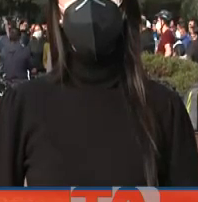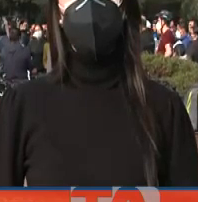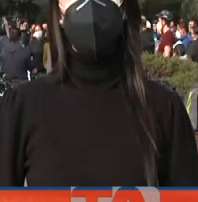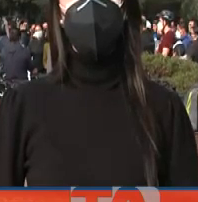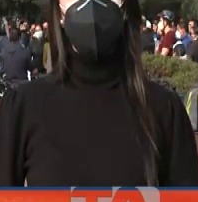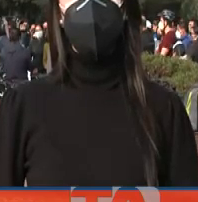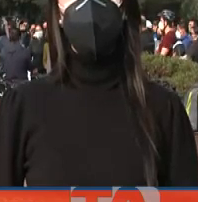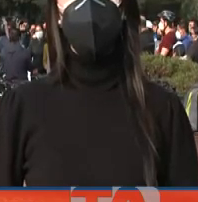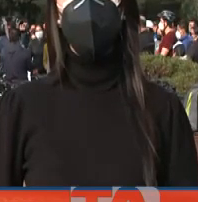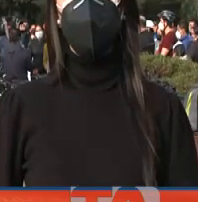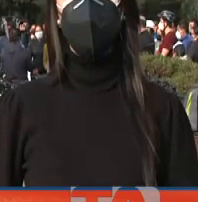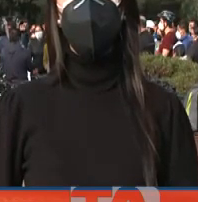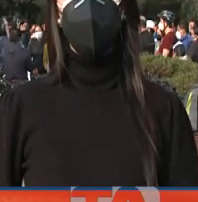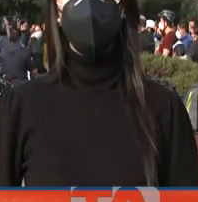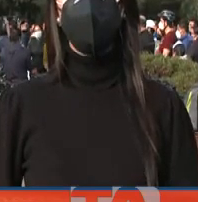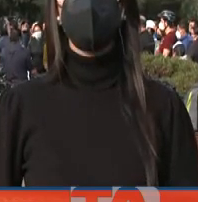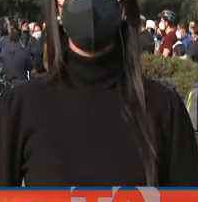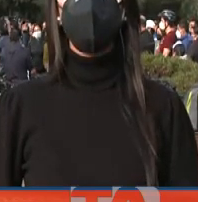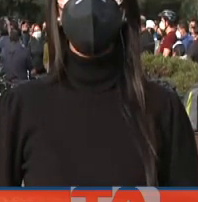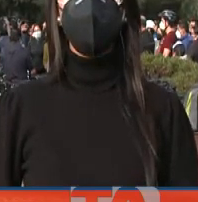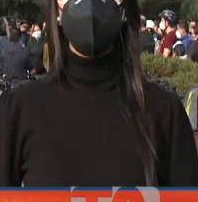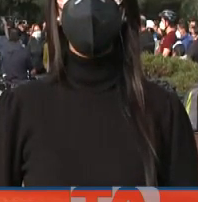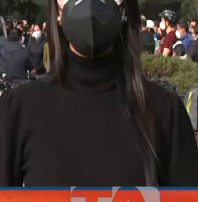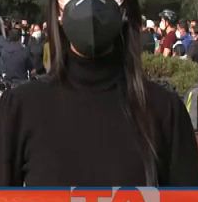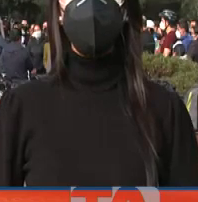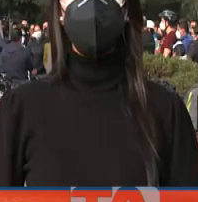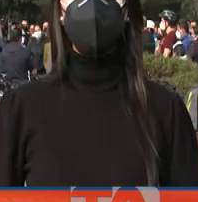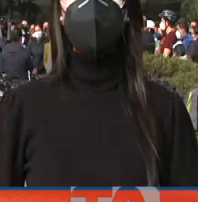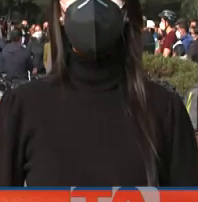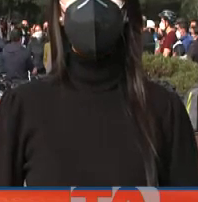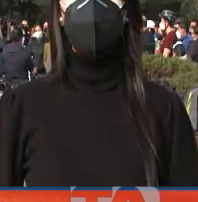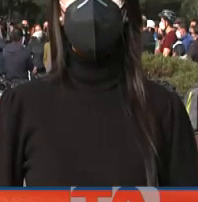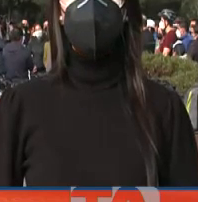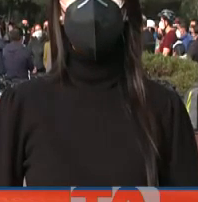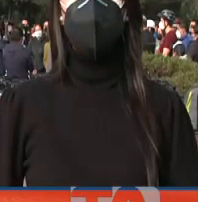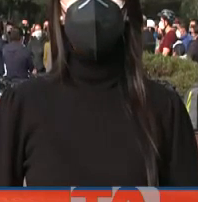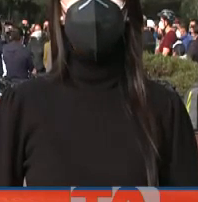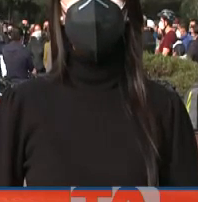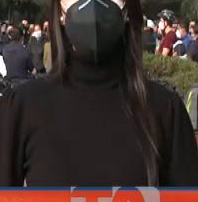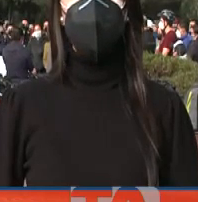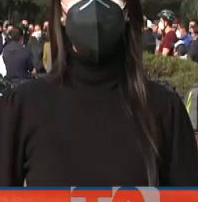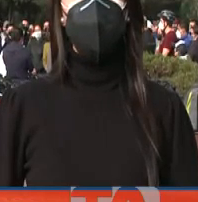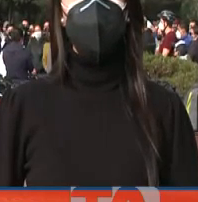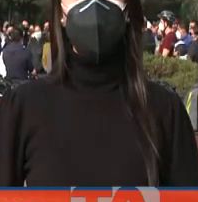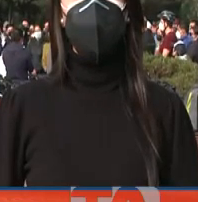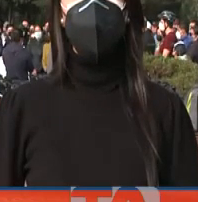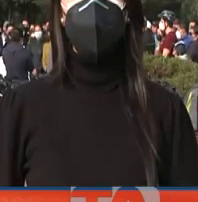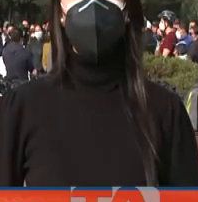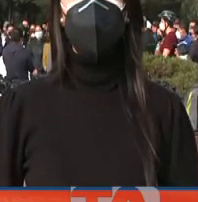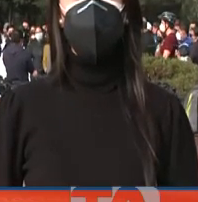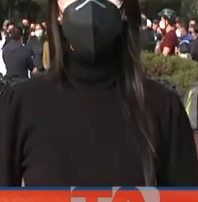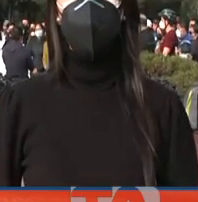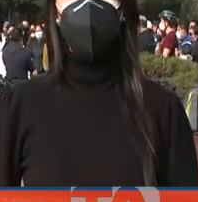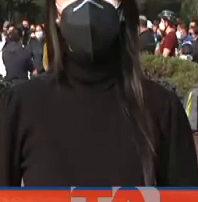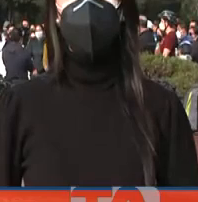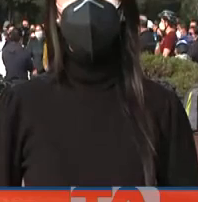Rodríguez, quien esta mañana se suma al equipo de la comunidad informándonos desde exteriores, así que te damos el paso, Juan Miguel, para conocer las